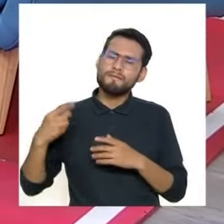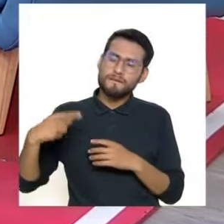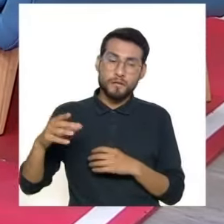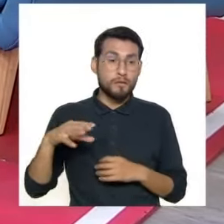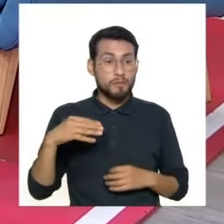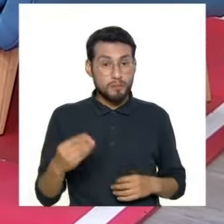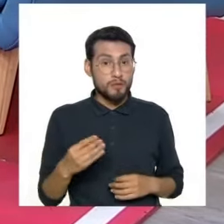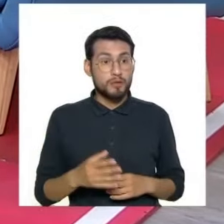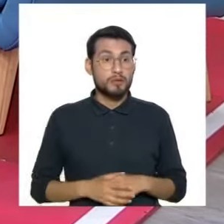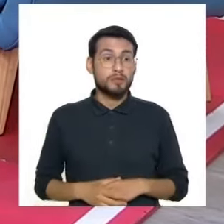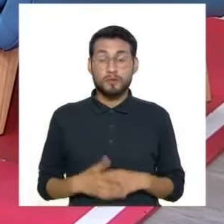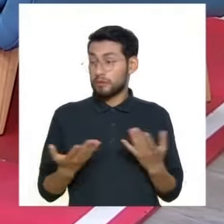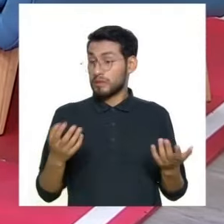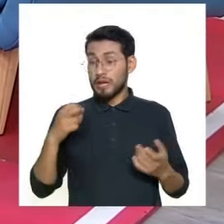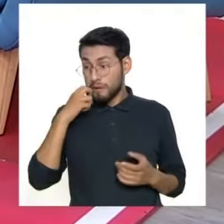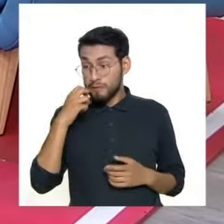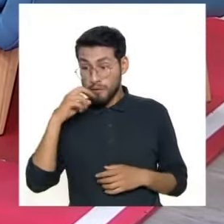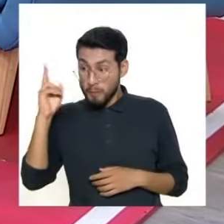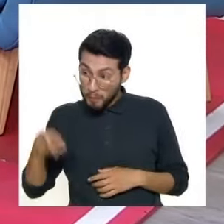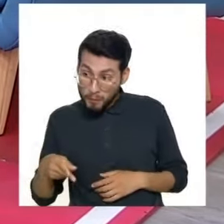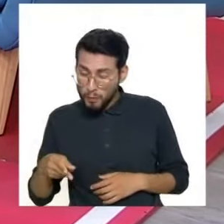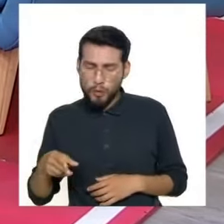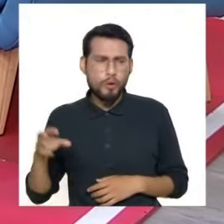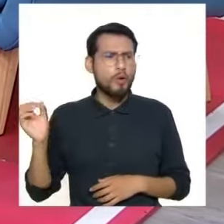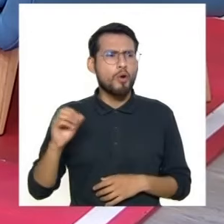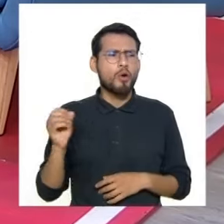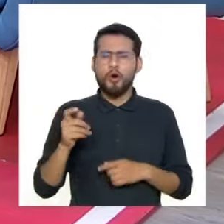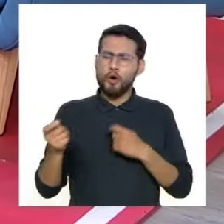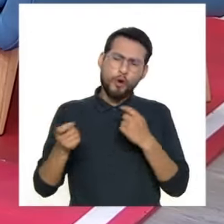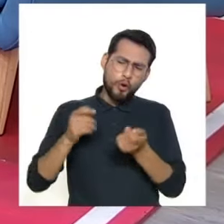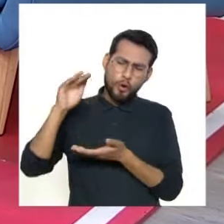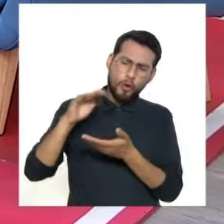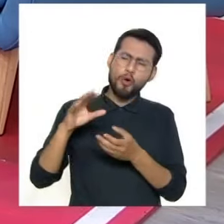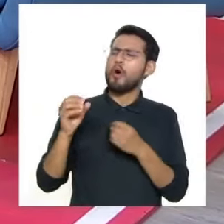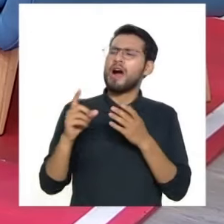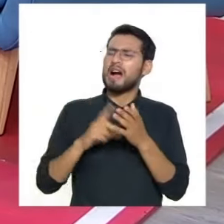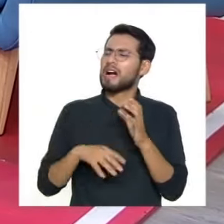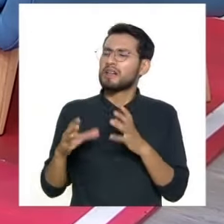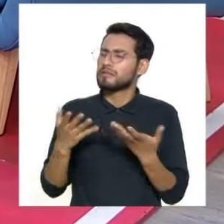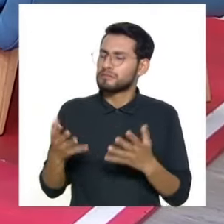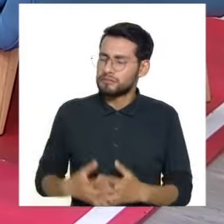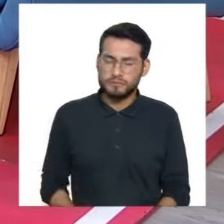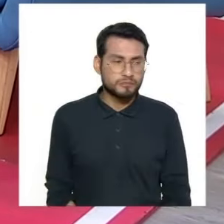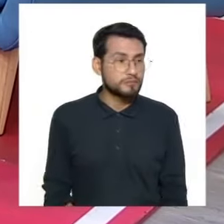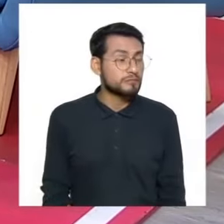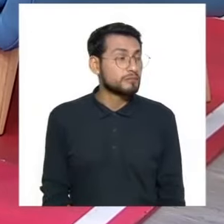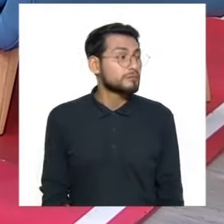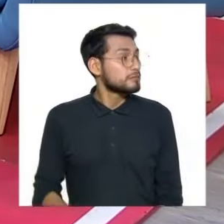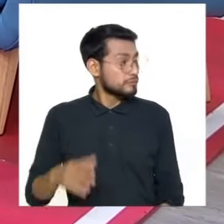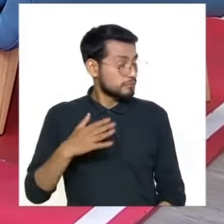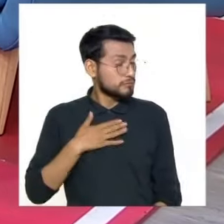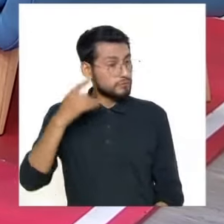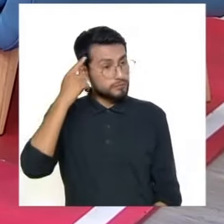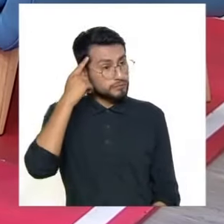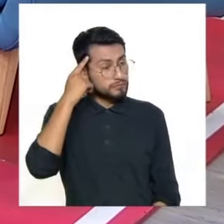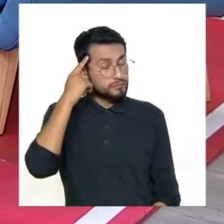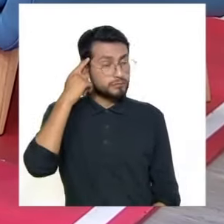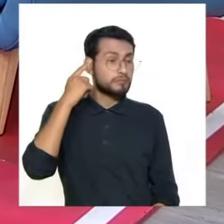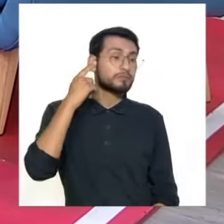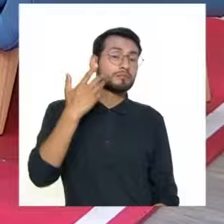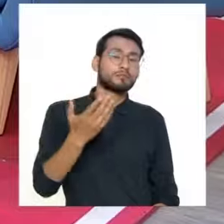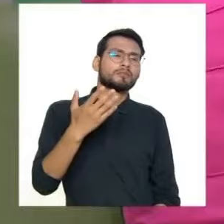porque debemos eliminar las carnes rojas o o regularlas o qué es lo que tengo que regular más yo creo que en todo